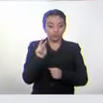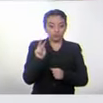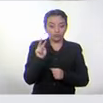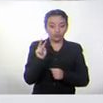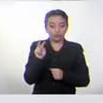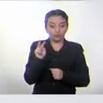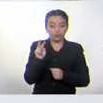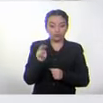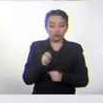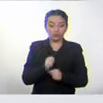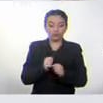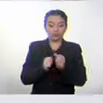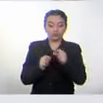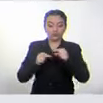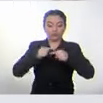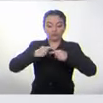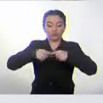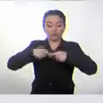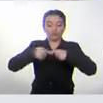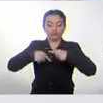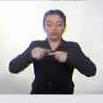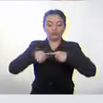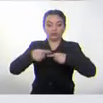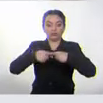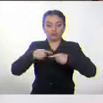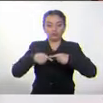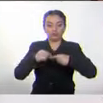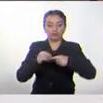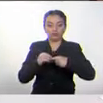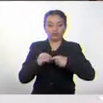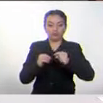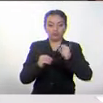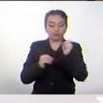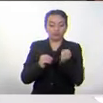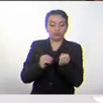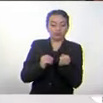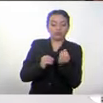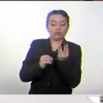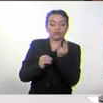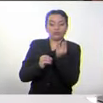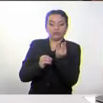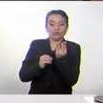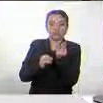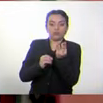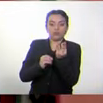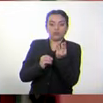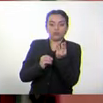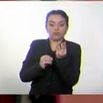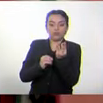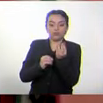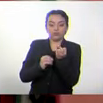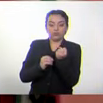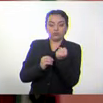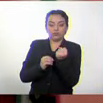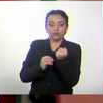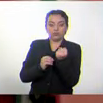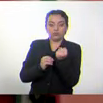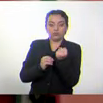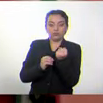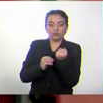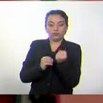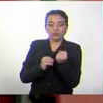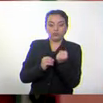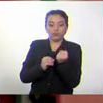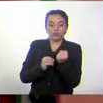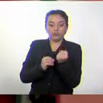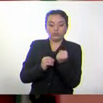iré acomodando. Pongo el LED rojo, pero a diferencia del caso anterior, ya no voy a poner